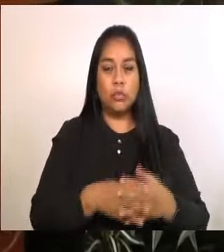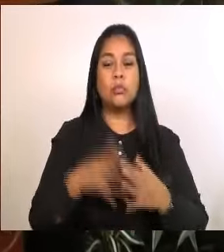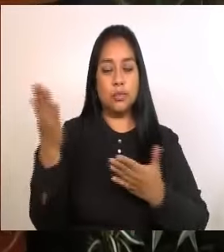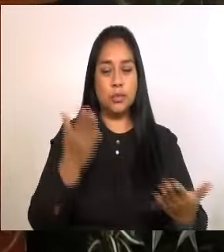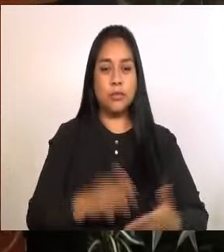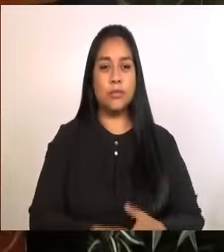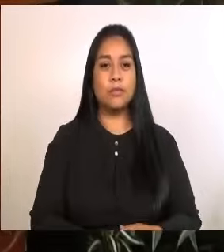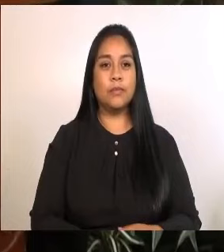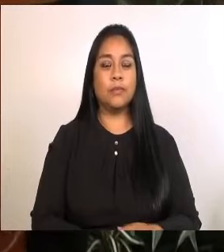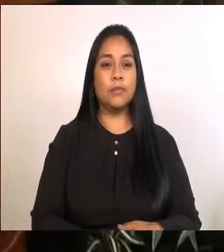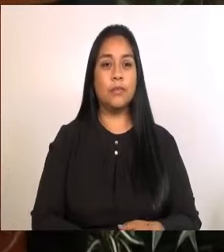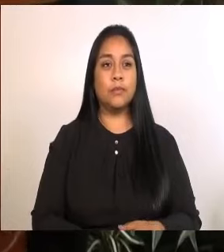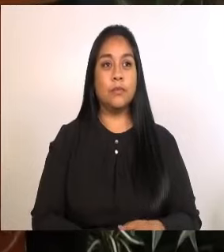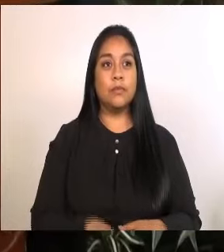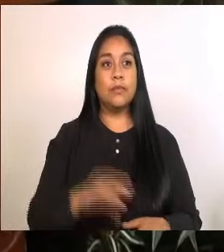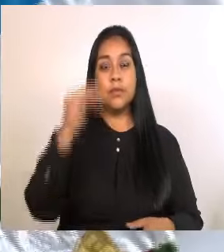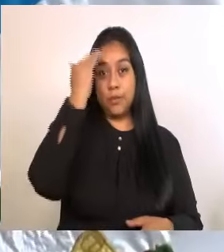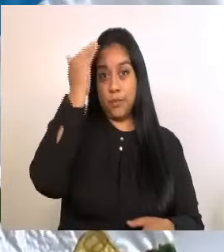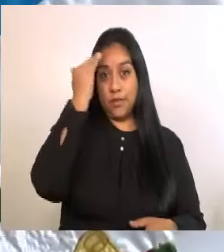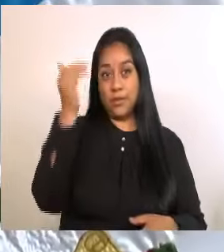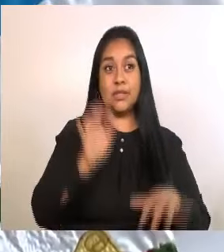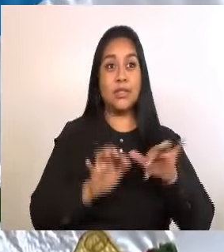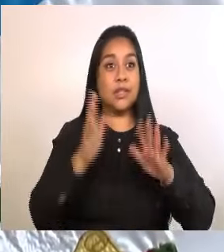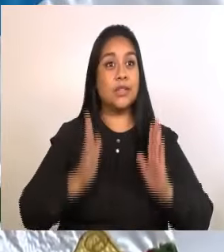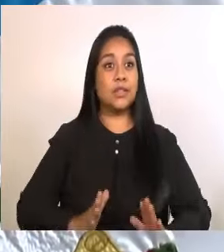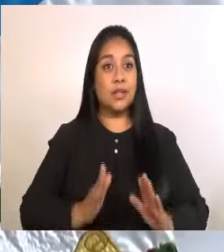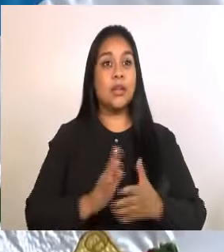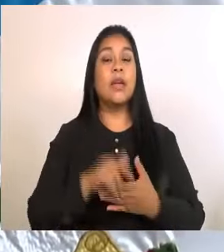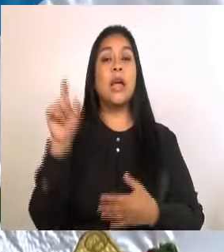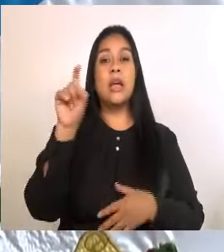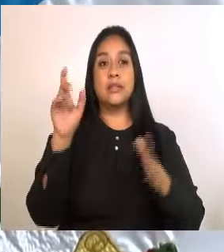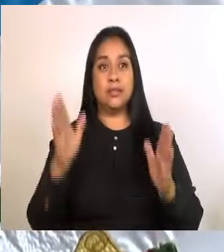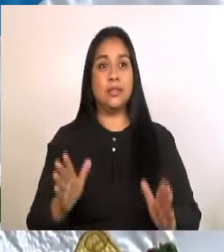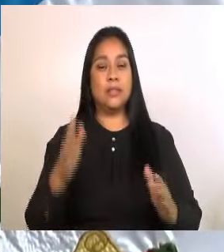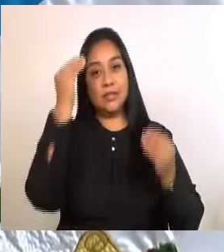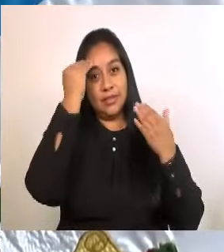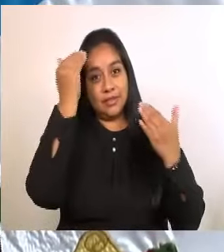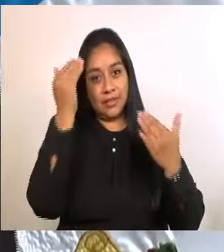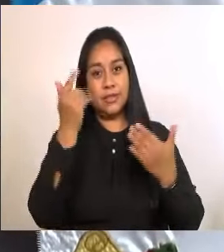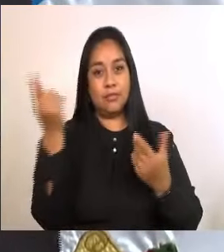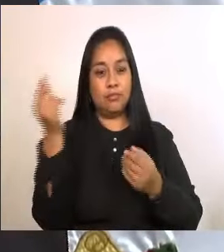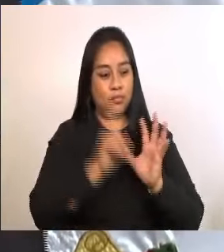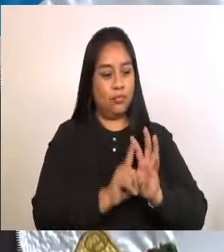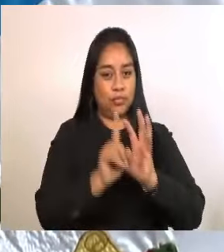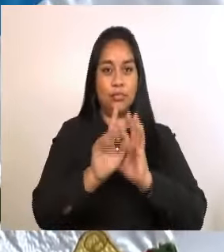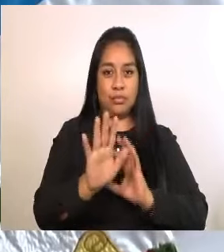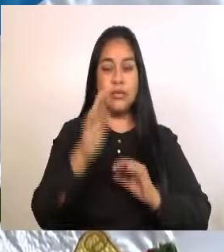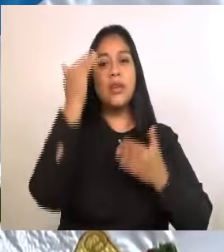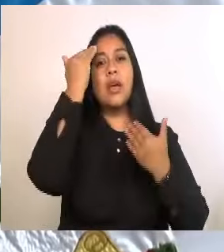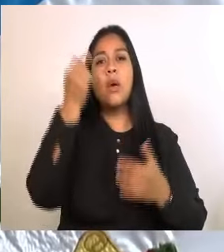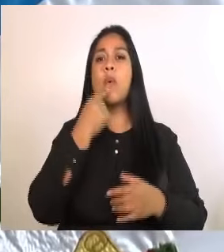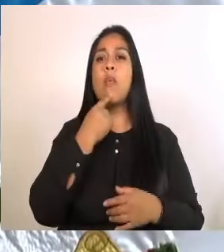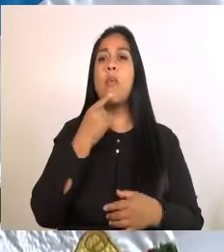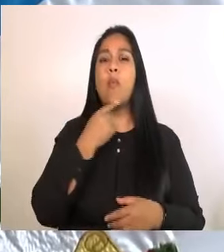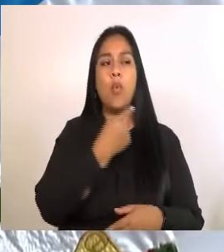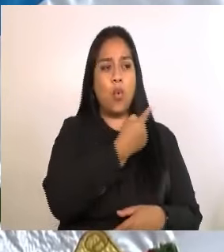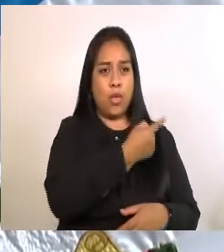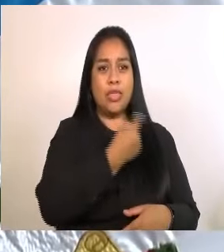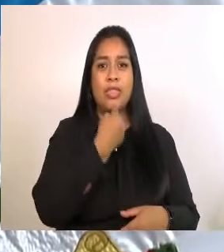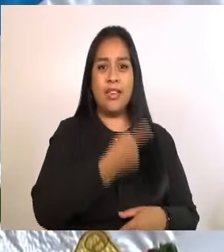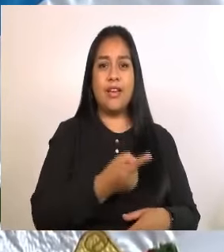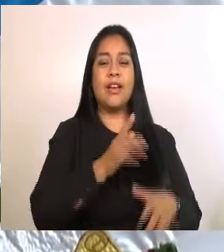Bienvenido. Muchas gracias, señor secretario, señor canciller. Gracias por su liderazgo. Como dijo el secretario,